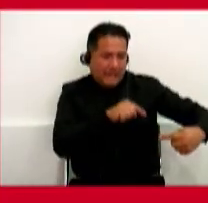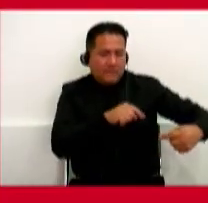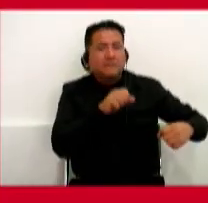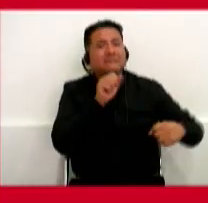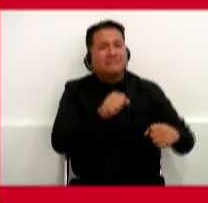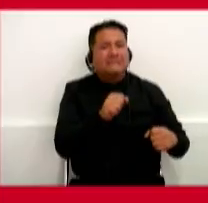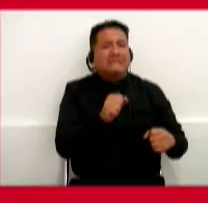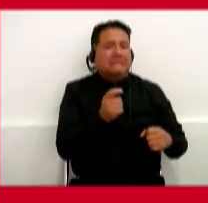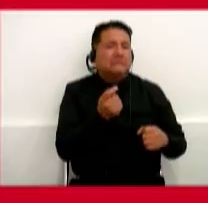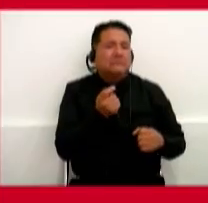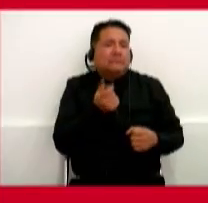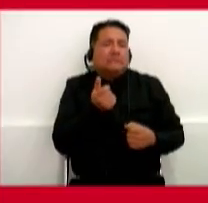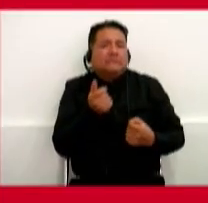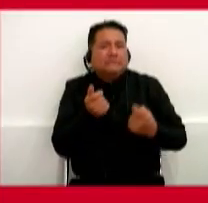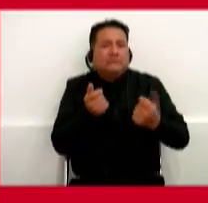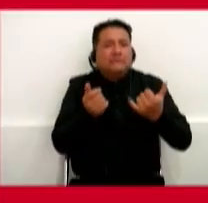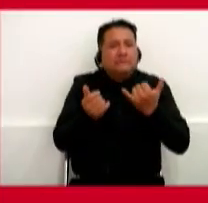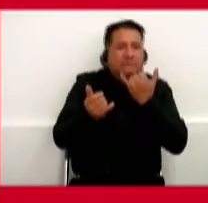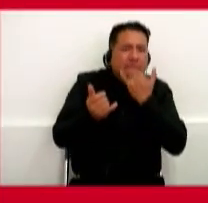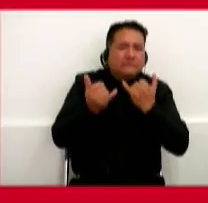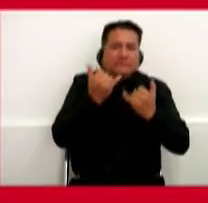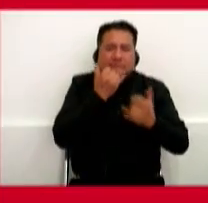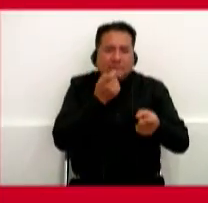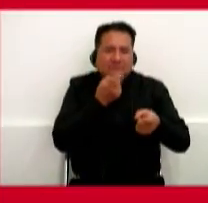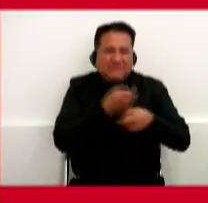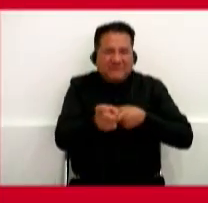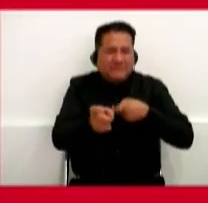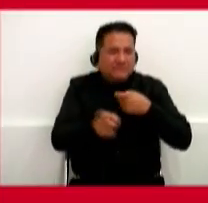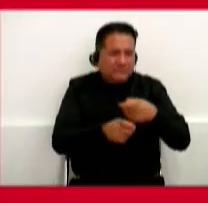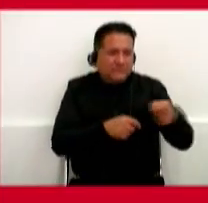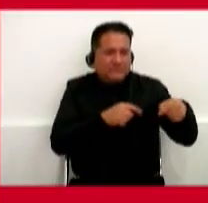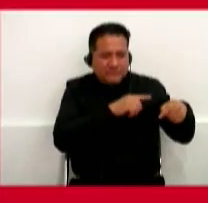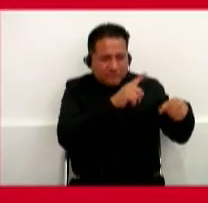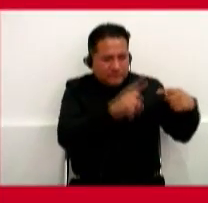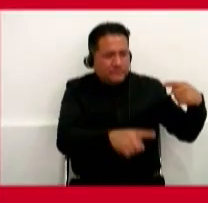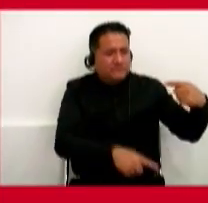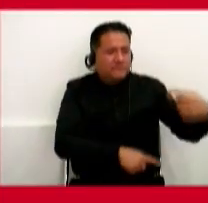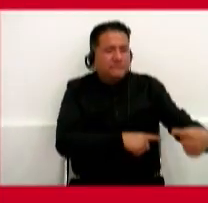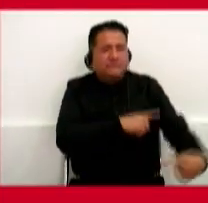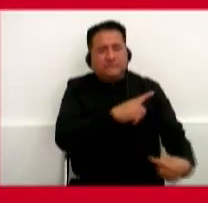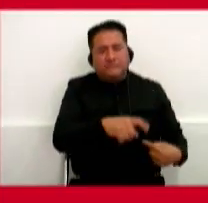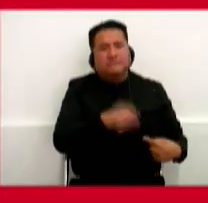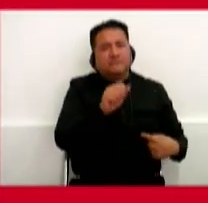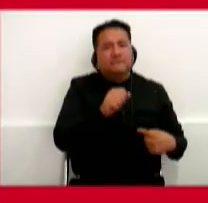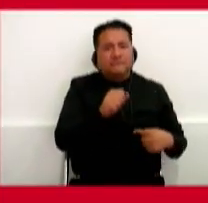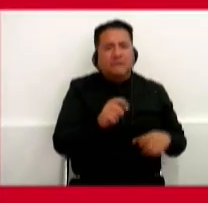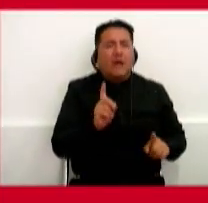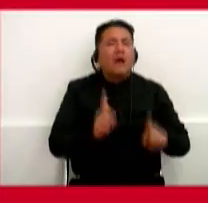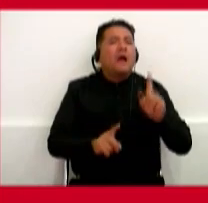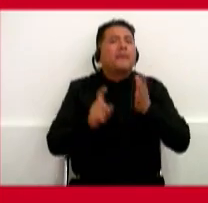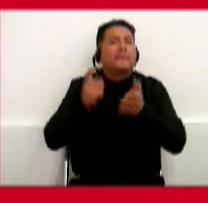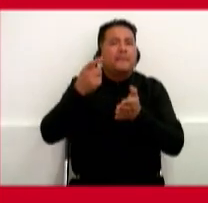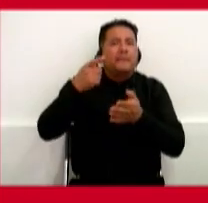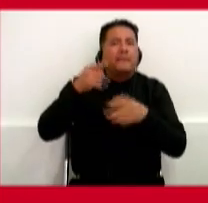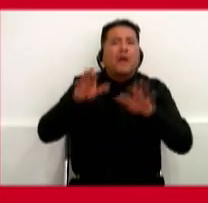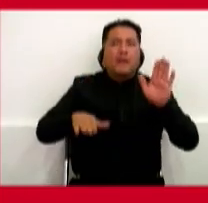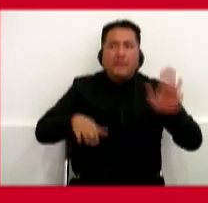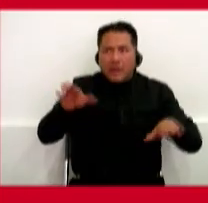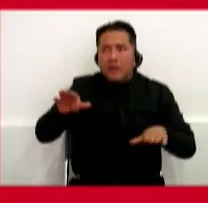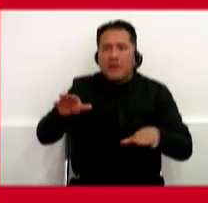variabilidad, tratando de que no nos pasemos de las 417 toneladas métricas como límite